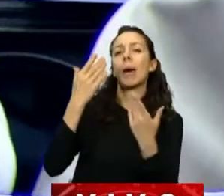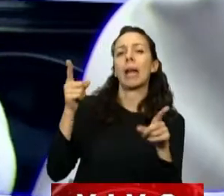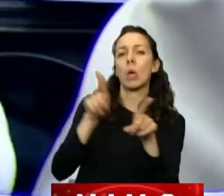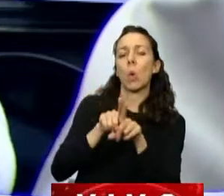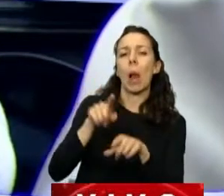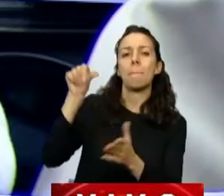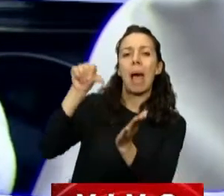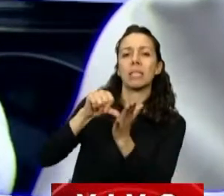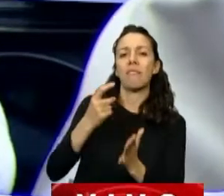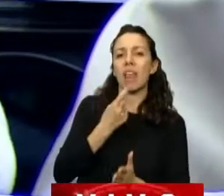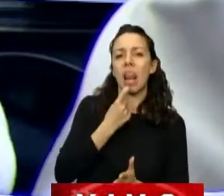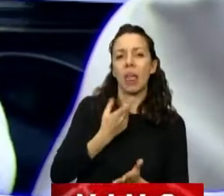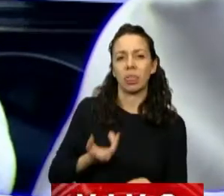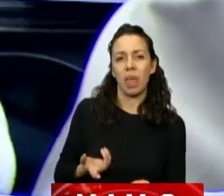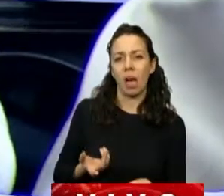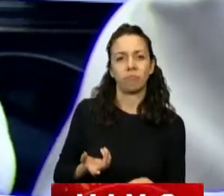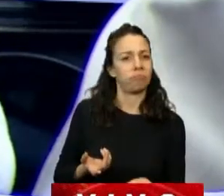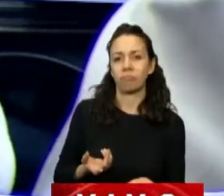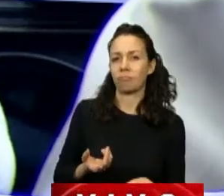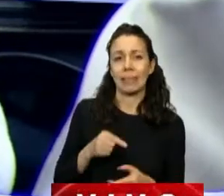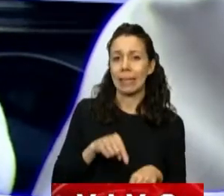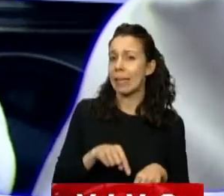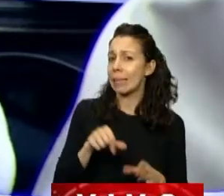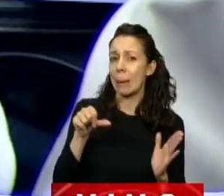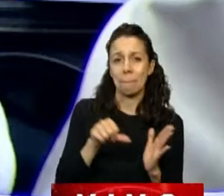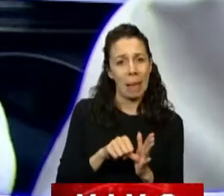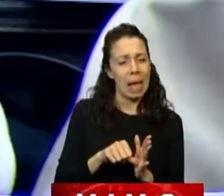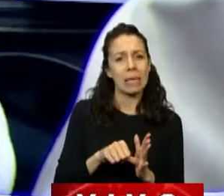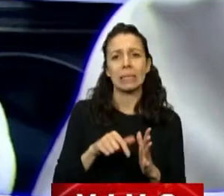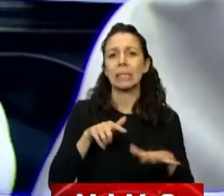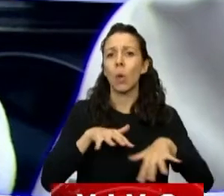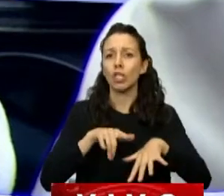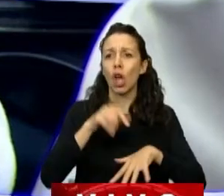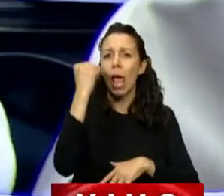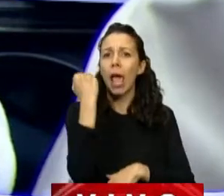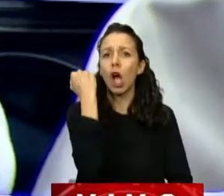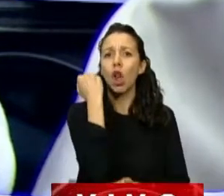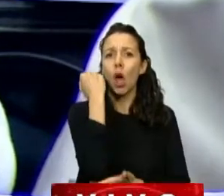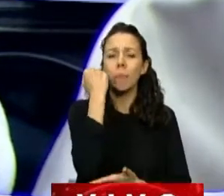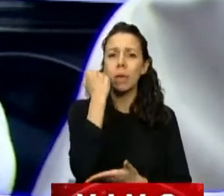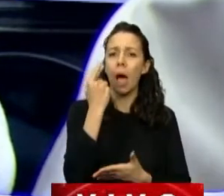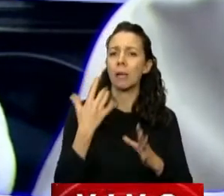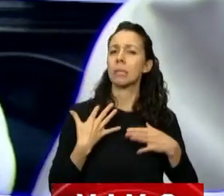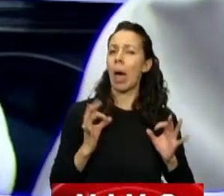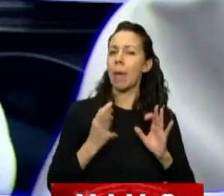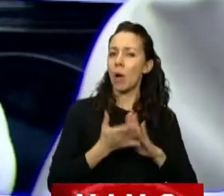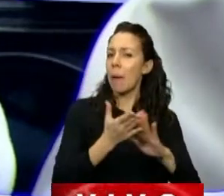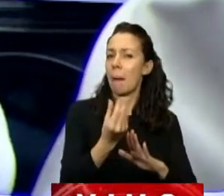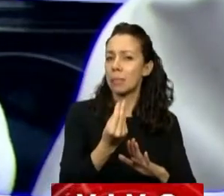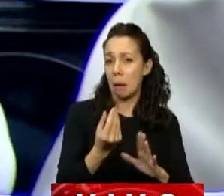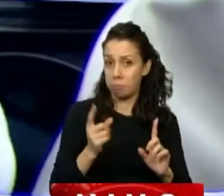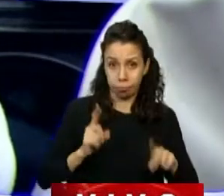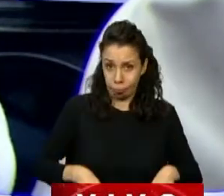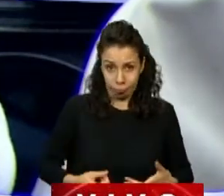Estamos en un país con una imprevisibilidad económica. No sabemos qué va a pasar ni siquiera dentro de 2